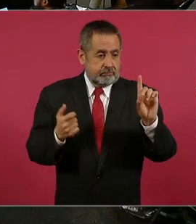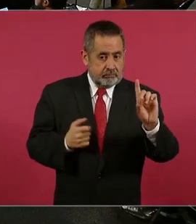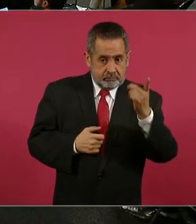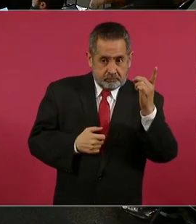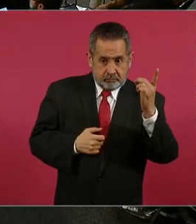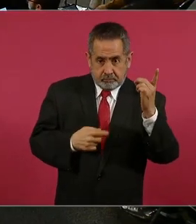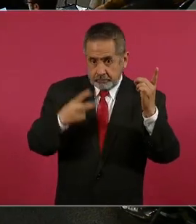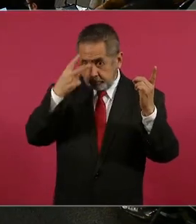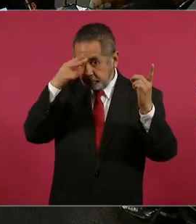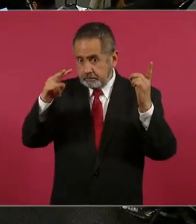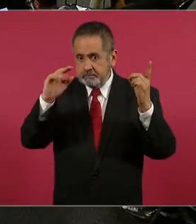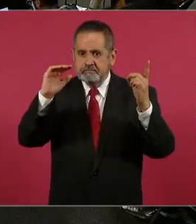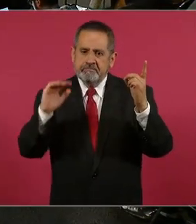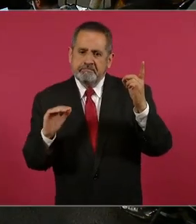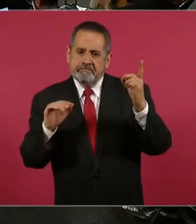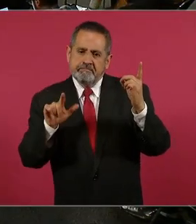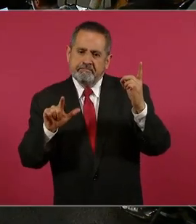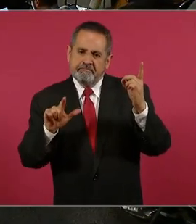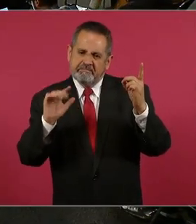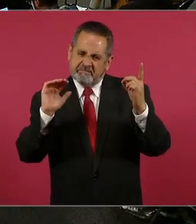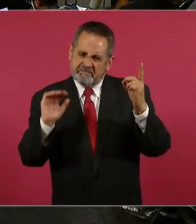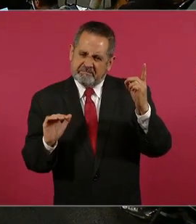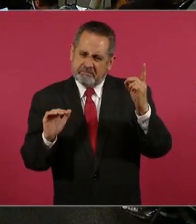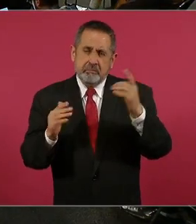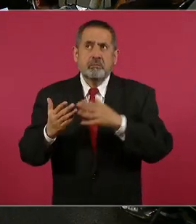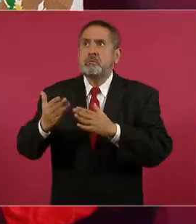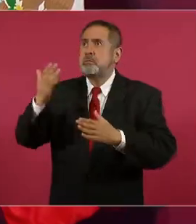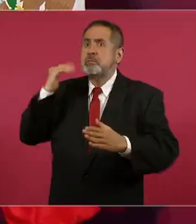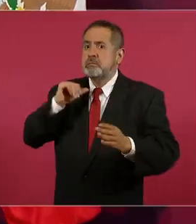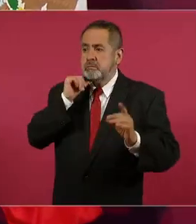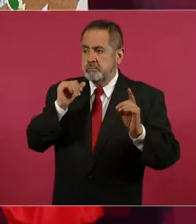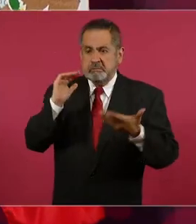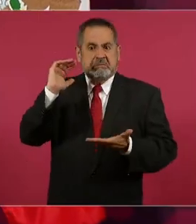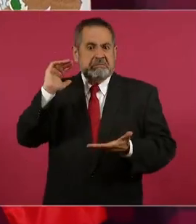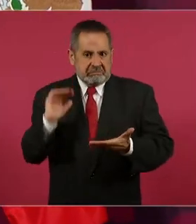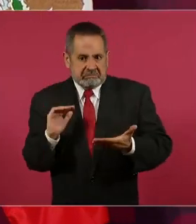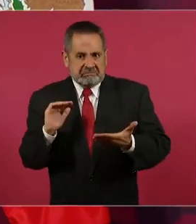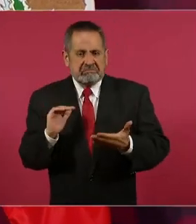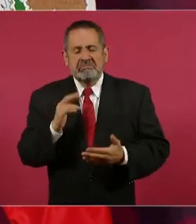no se había visto en muchísimo tiempo.